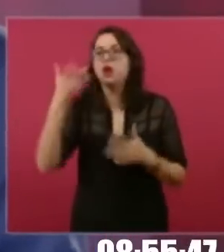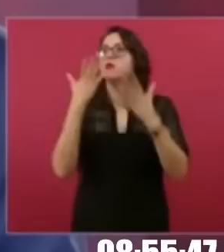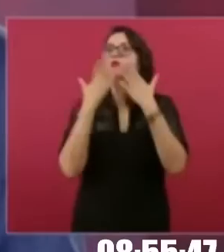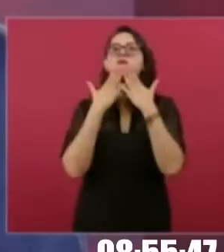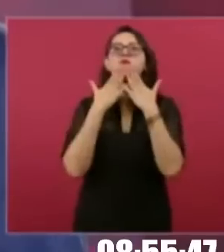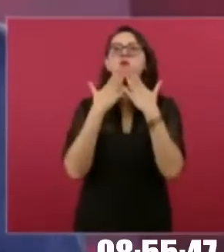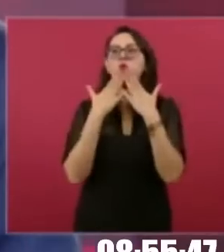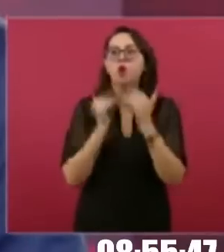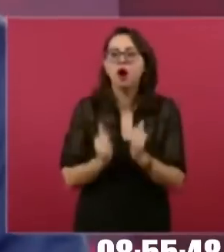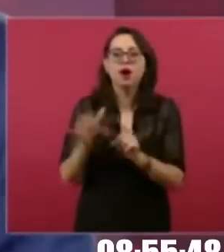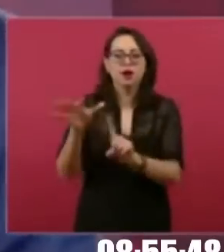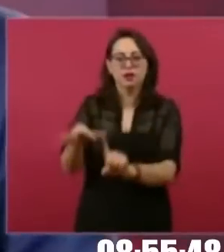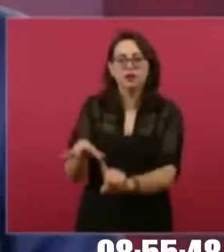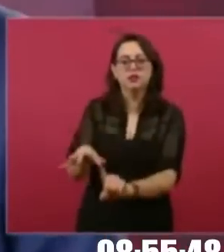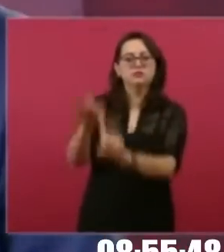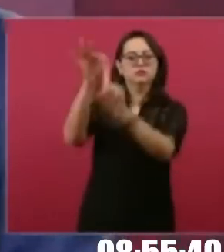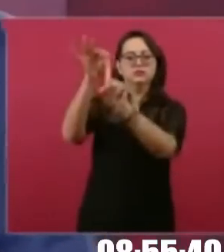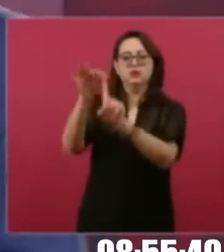sin